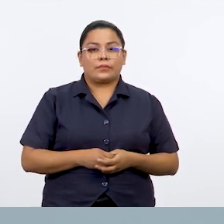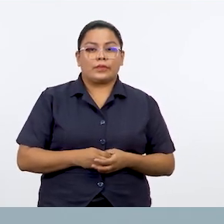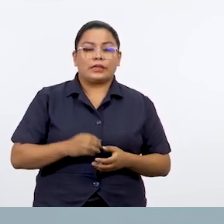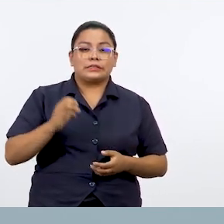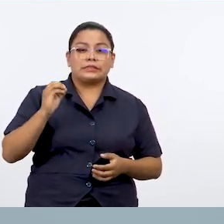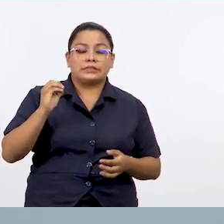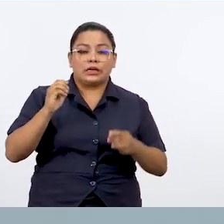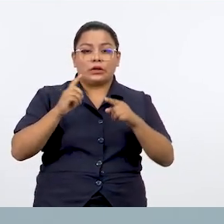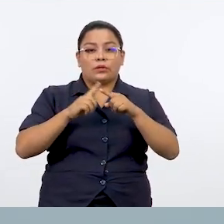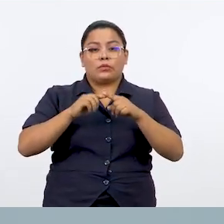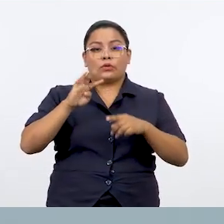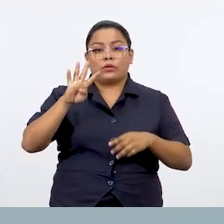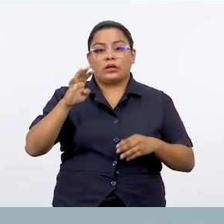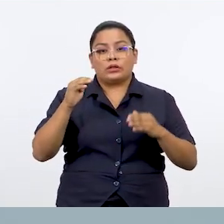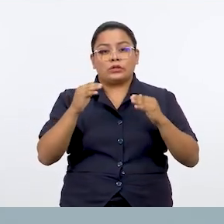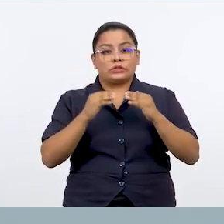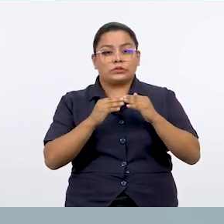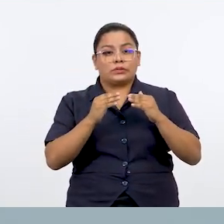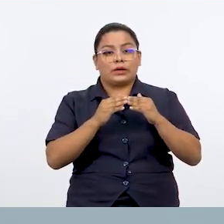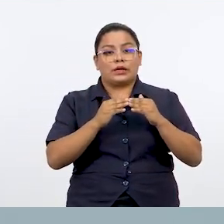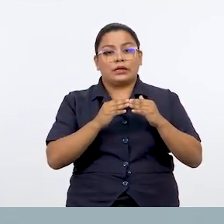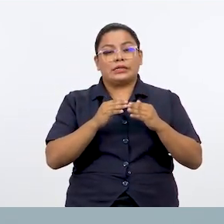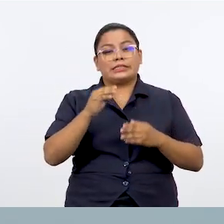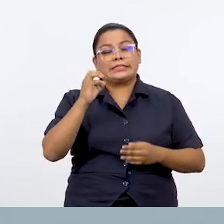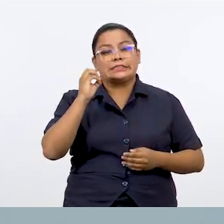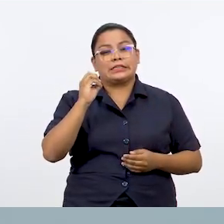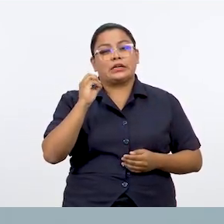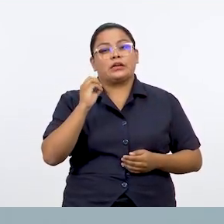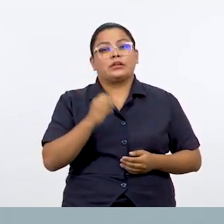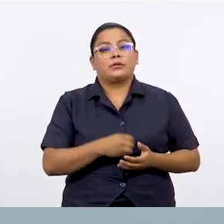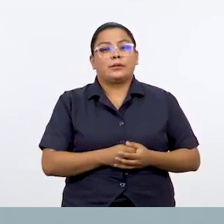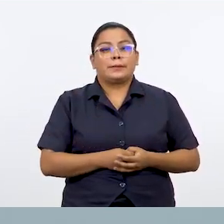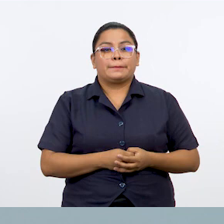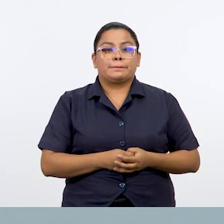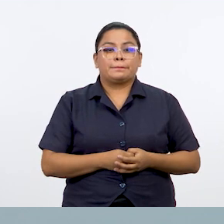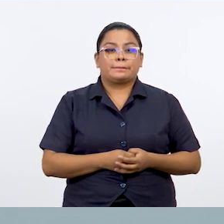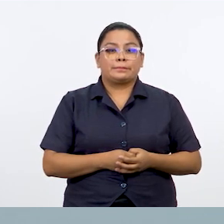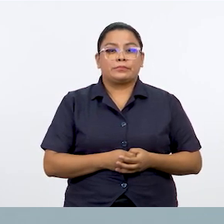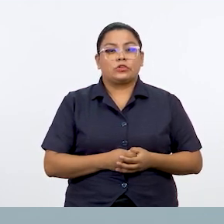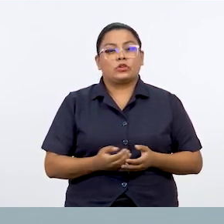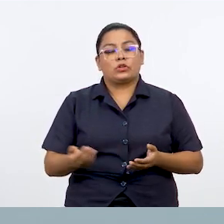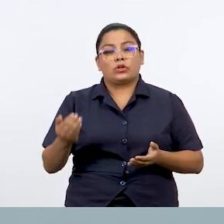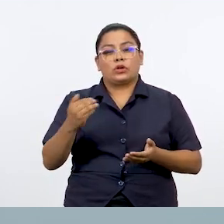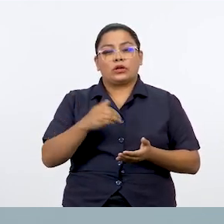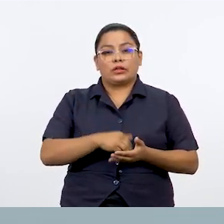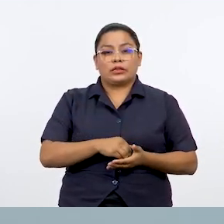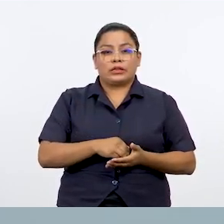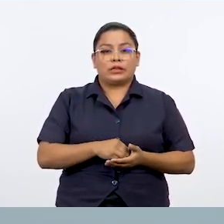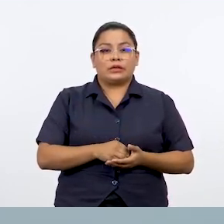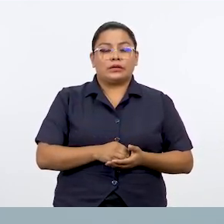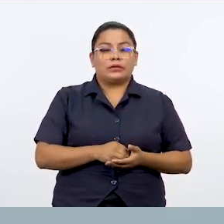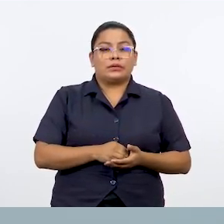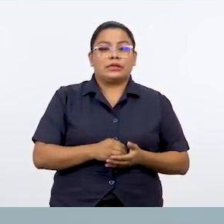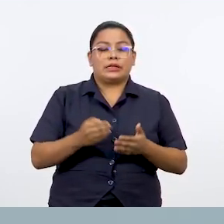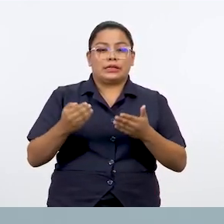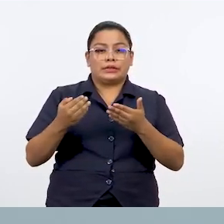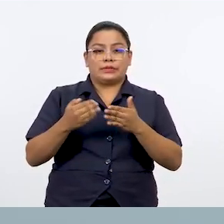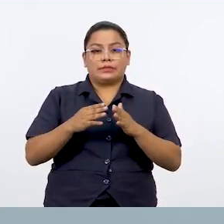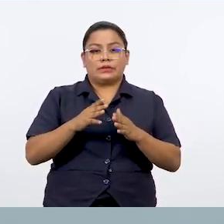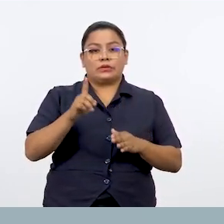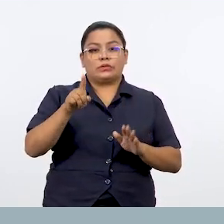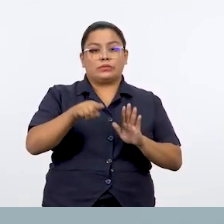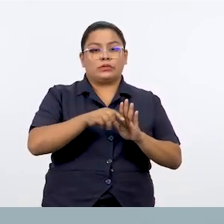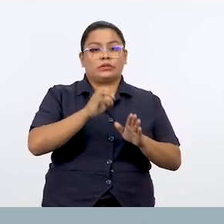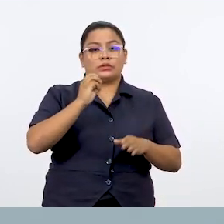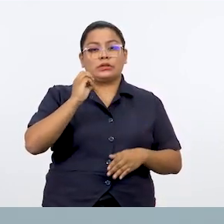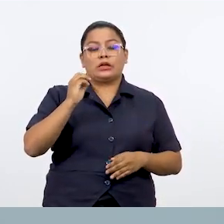0 por 4 es 0. Y nuevamente calculamos la diferencia.